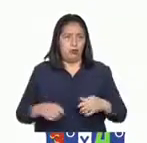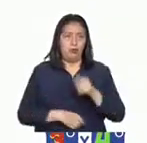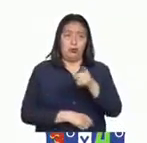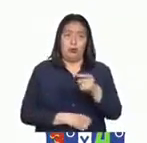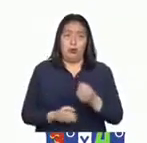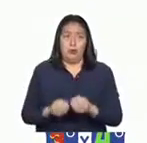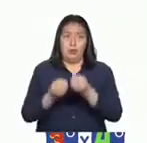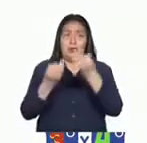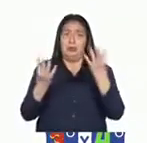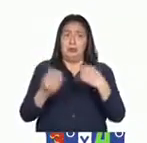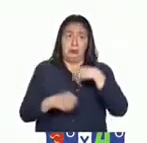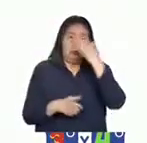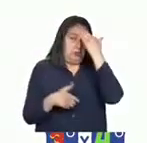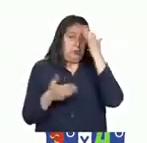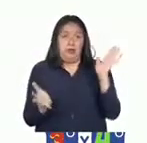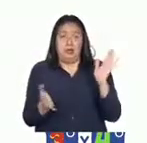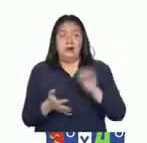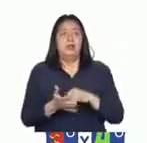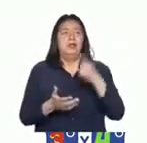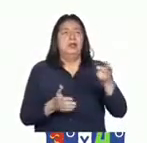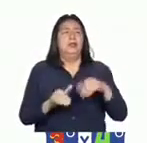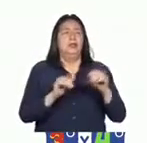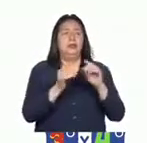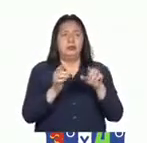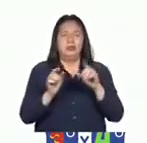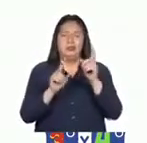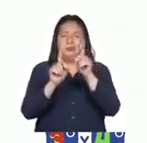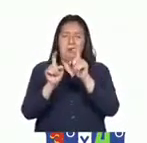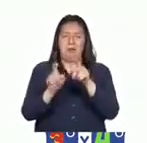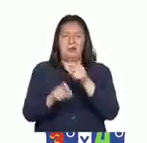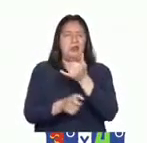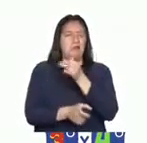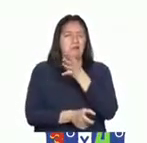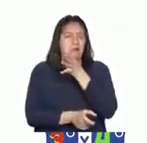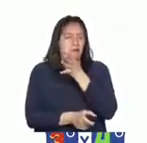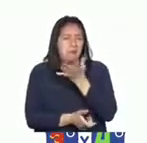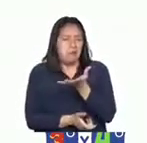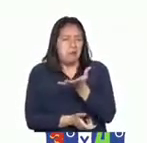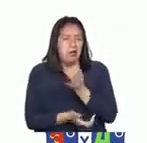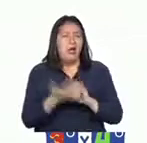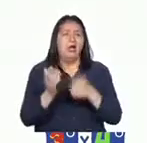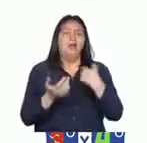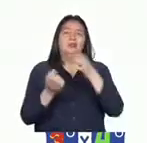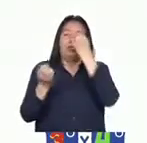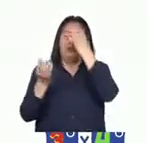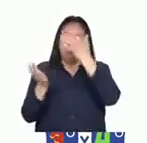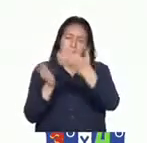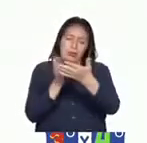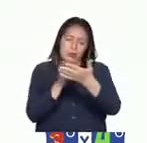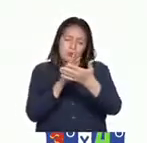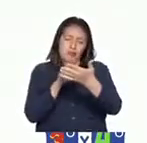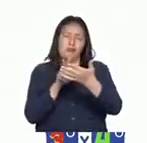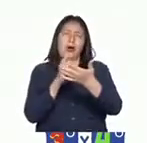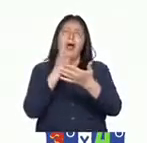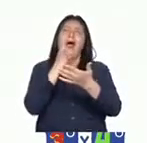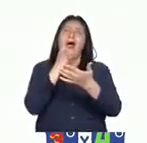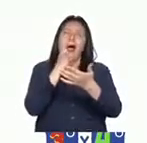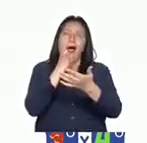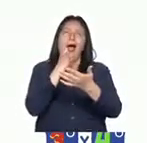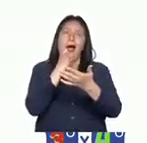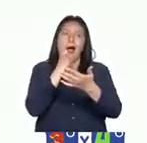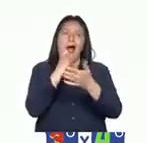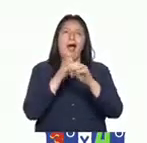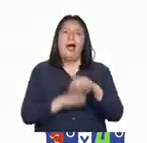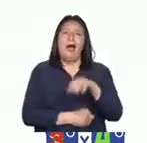esta cantidad es desconocida, colocaron los signos de interrogación. Revisando la información que tenían, se dieron cuenta